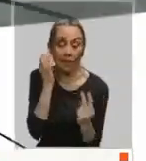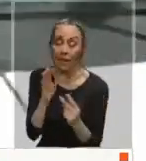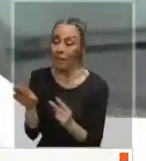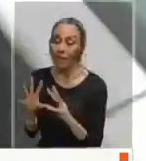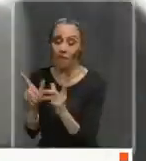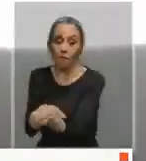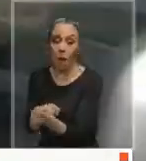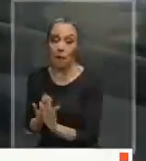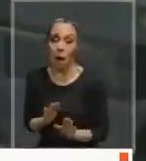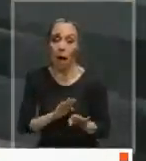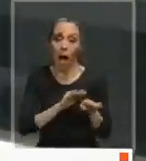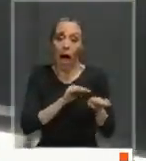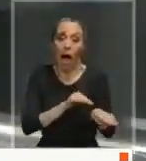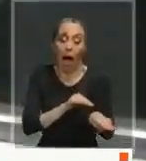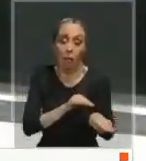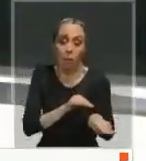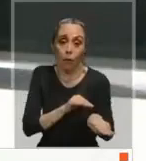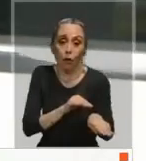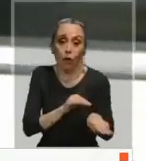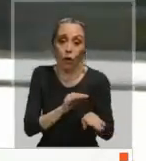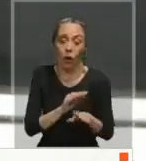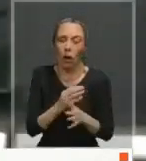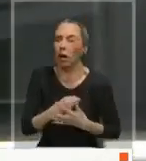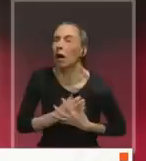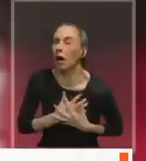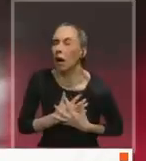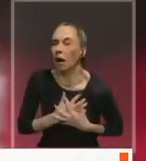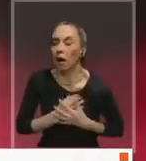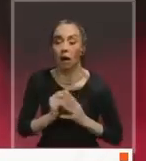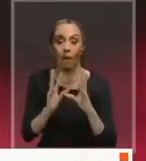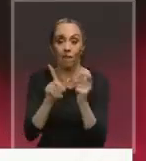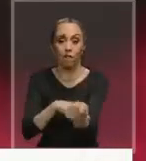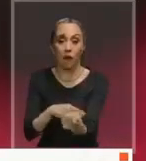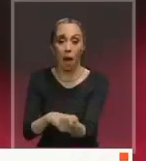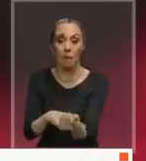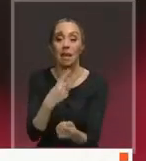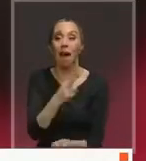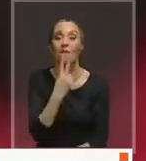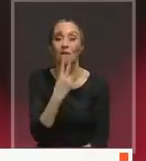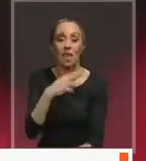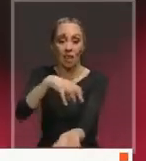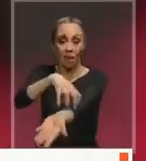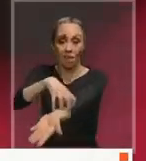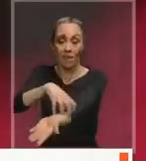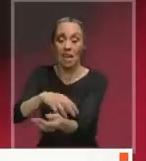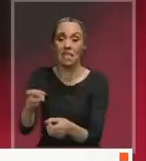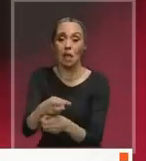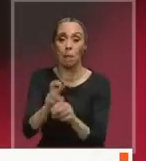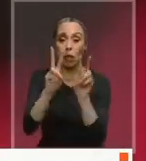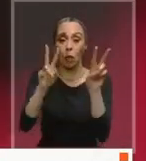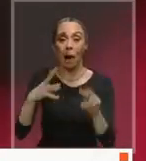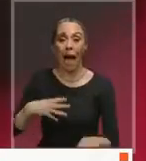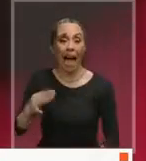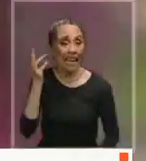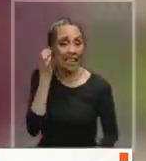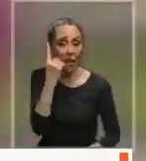brindar ese apoyo porque no hay consuelo para esta familia de San Pedro de la Paz. Su hija de